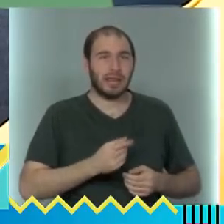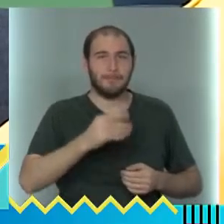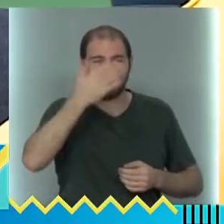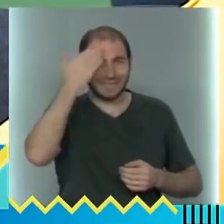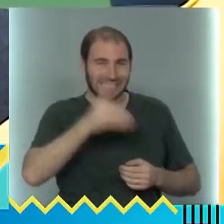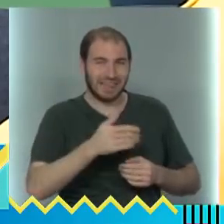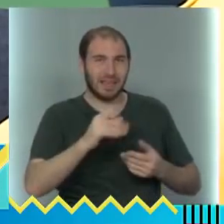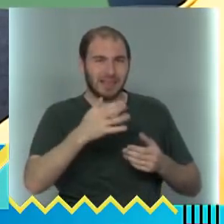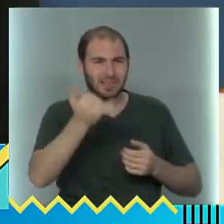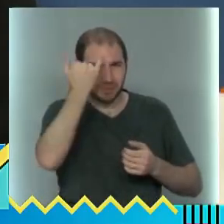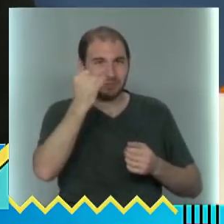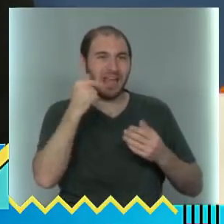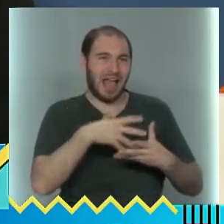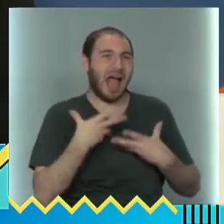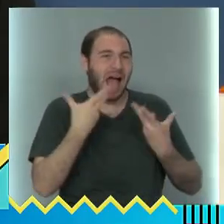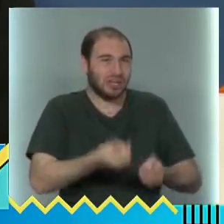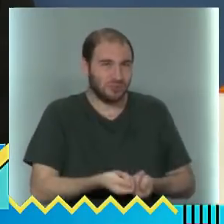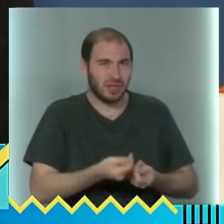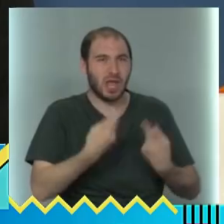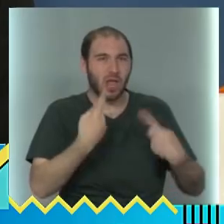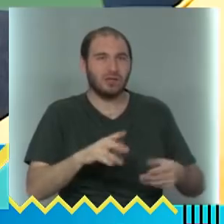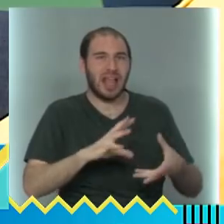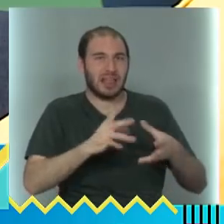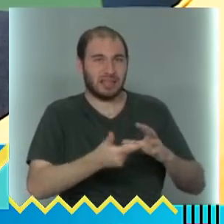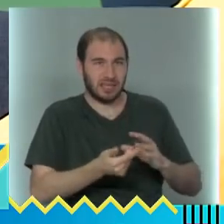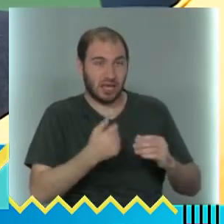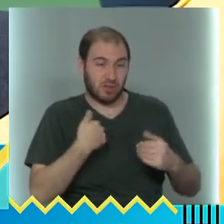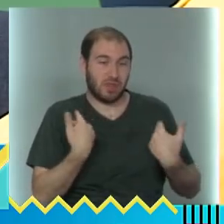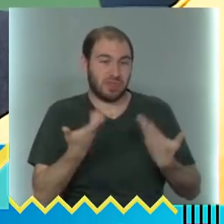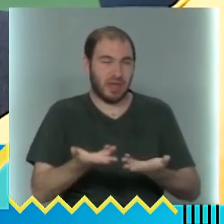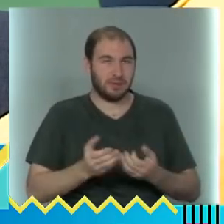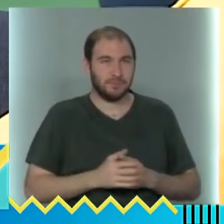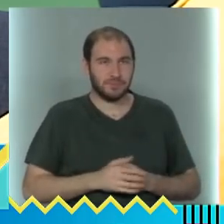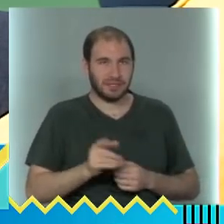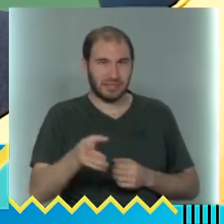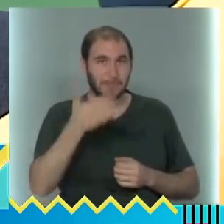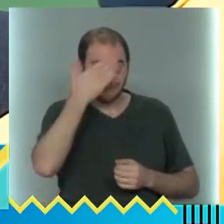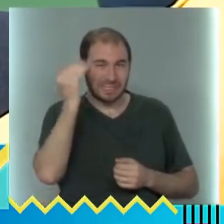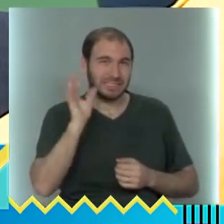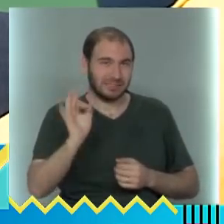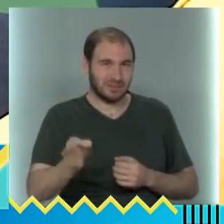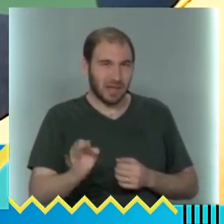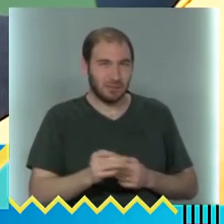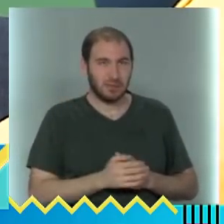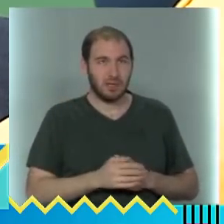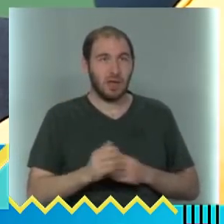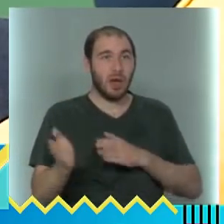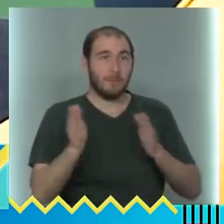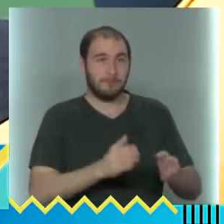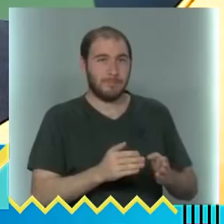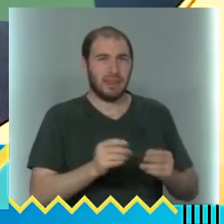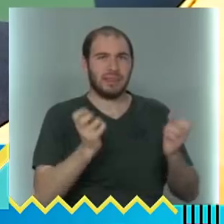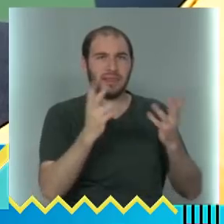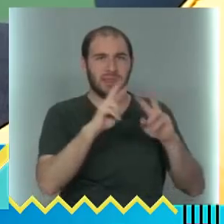toma de conciencia va a hacer que colabore con aquellas estrategias que le podamos brindar. Él sabe, el paciente, que hay una parte que tiene que ver